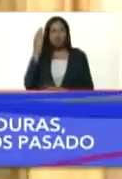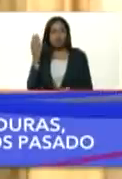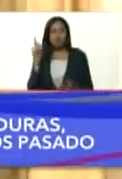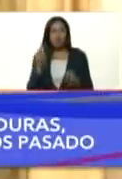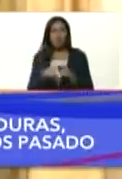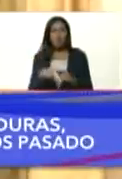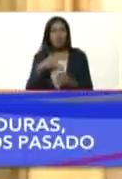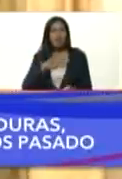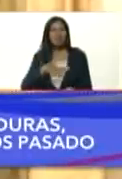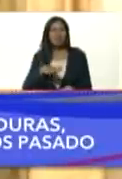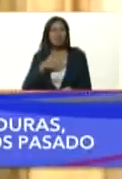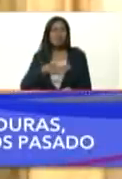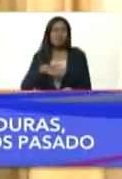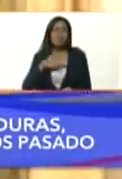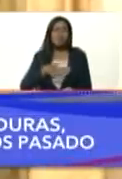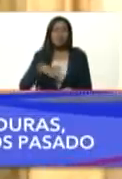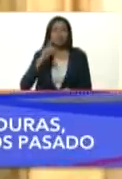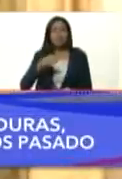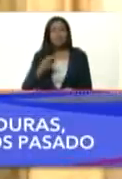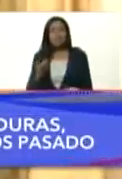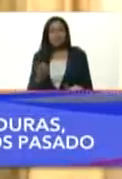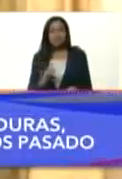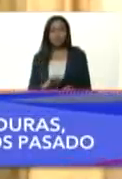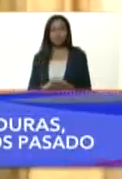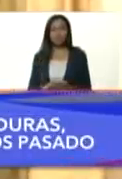la tranquilidad,